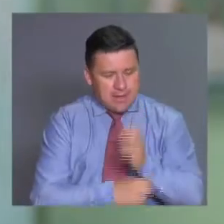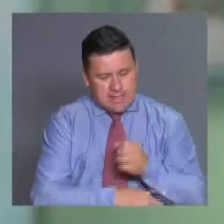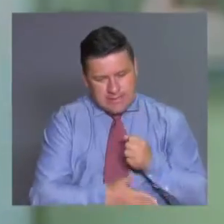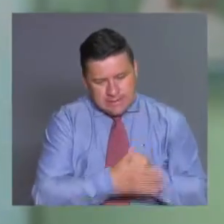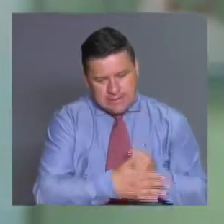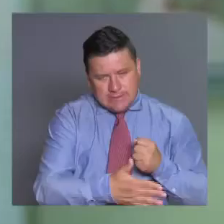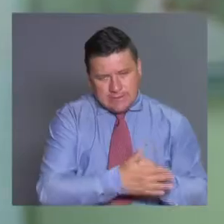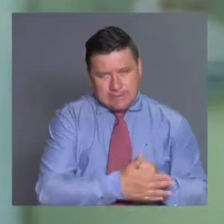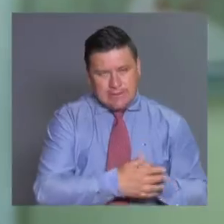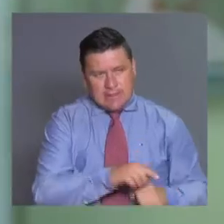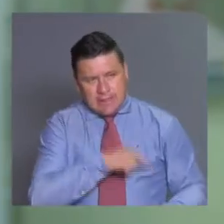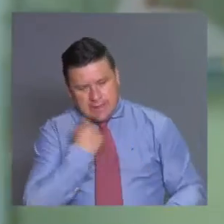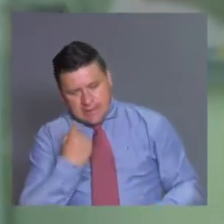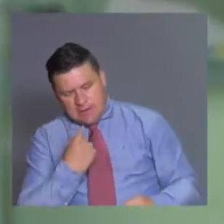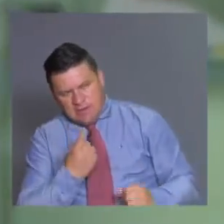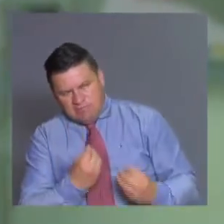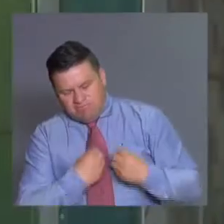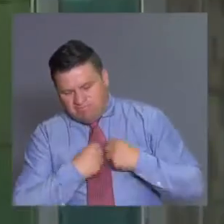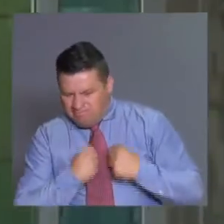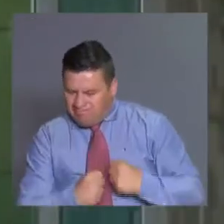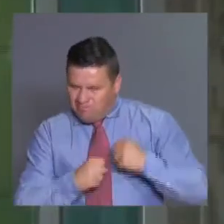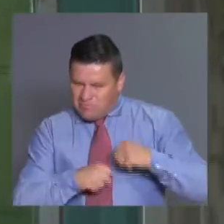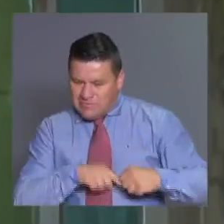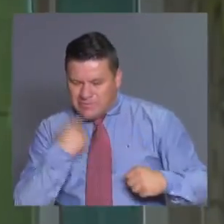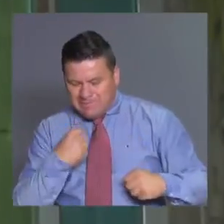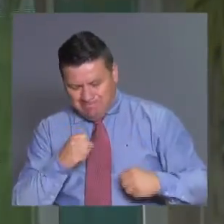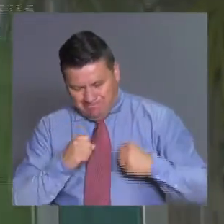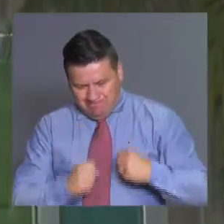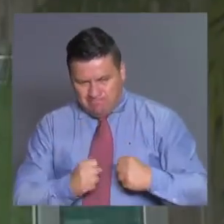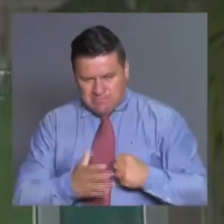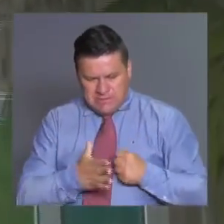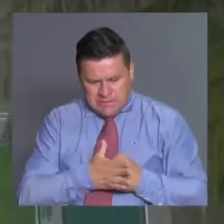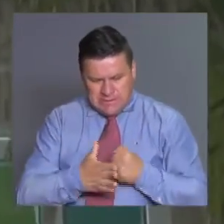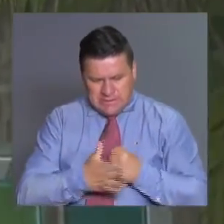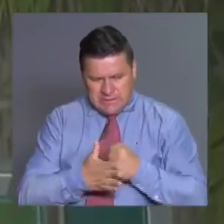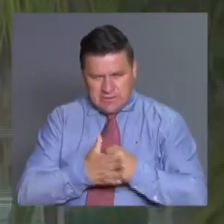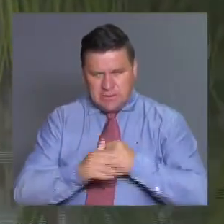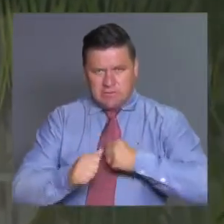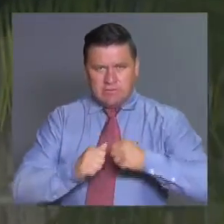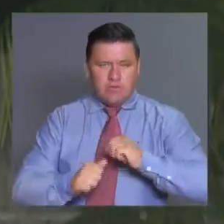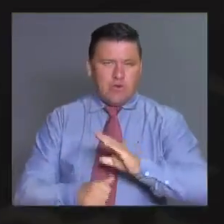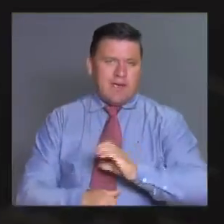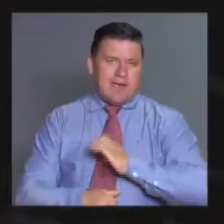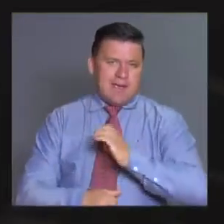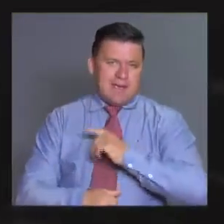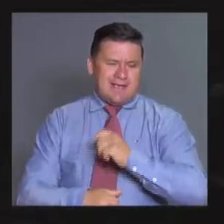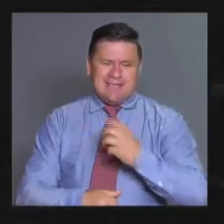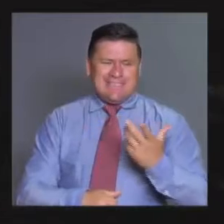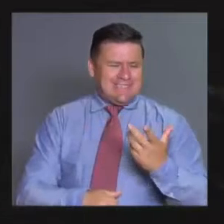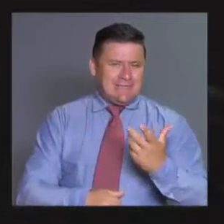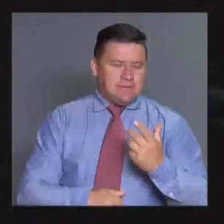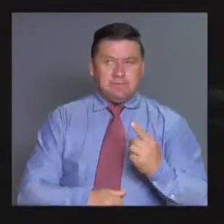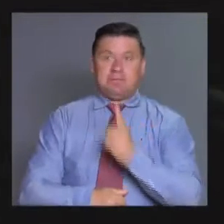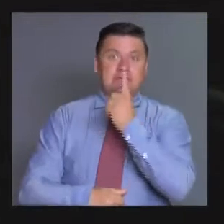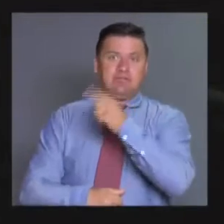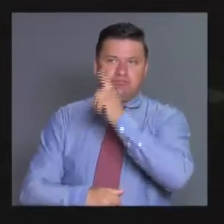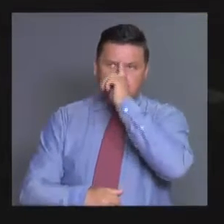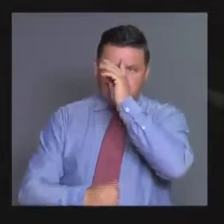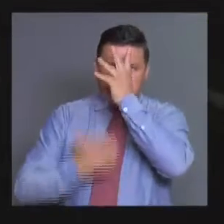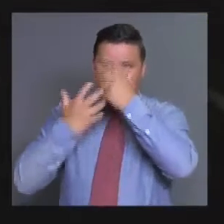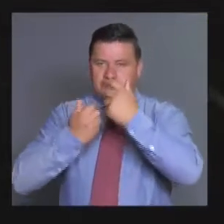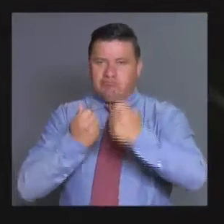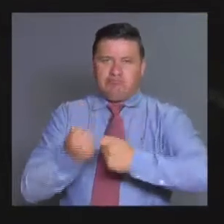que a diferencia de derrotarlo lo han fortalecido él es un ejemplo de perseverancia y empuje características que lo llevaron a ser uno de los principales empresarios